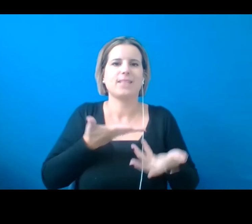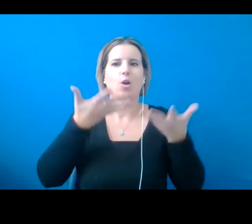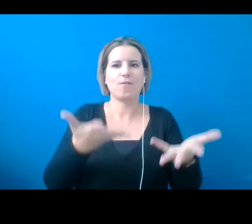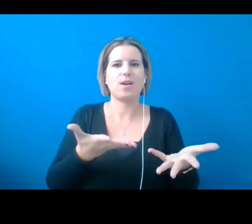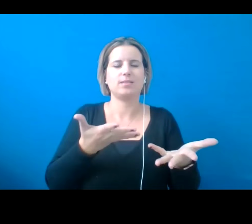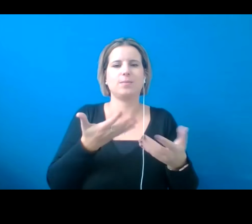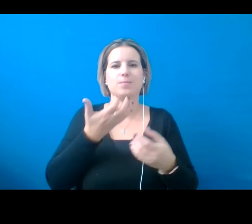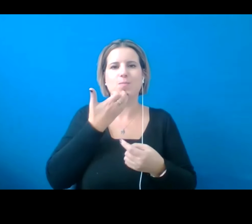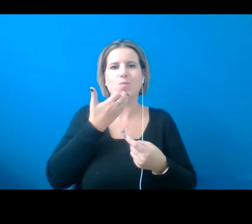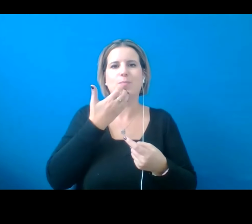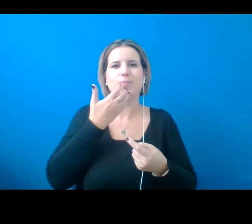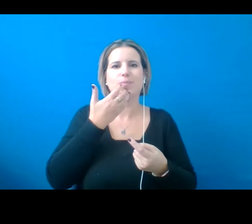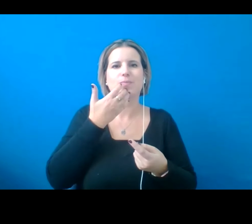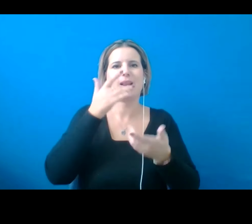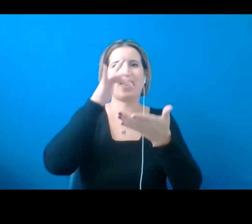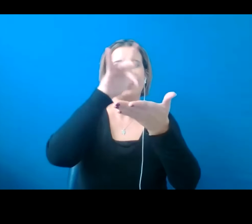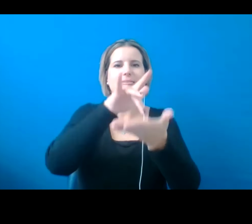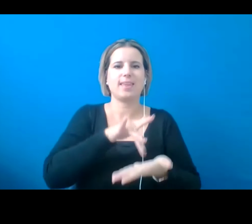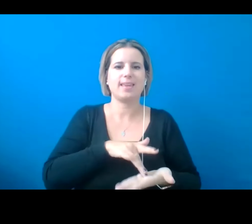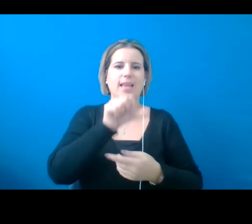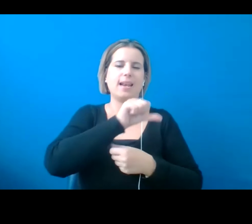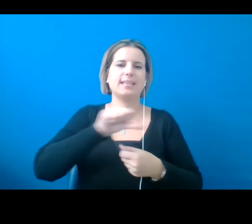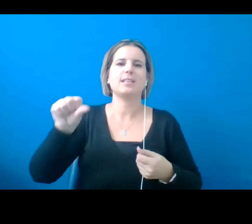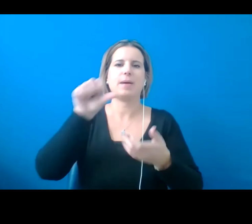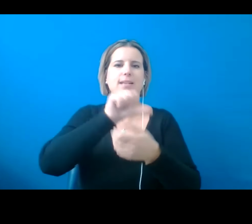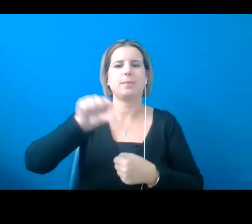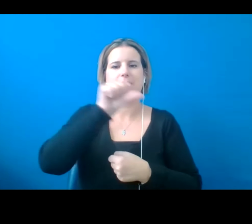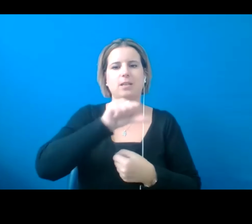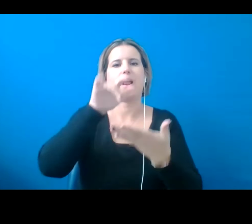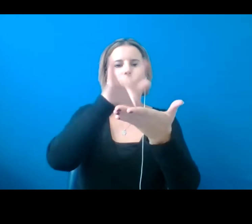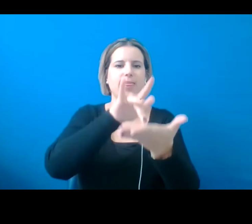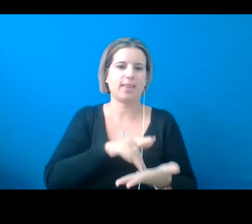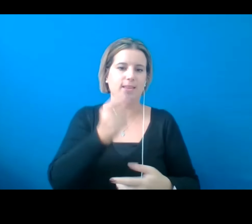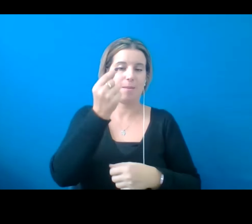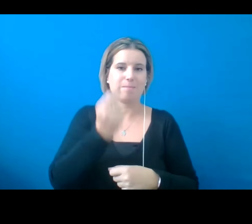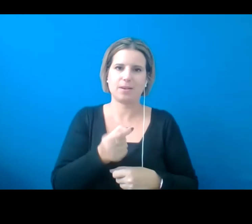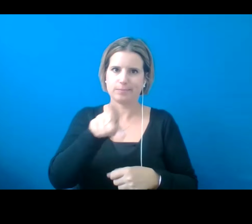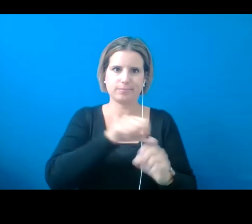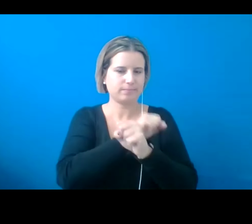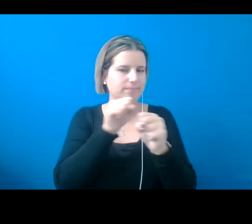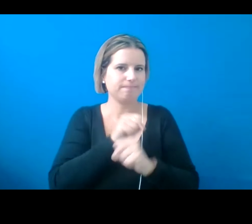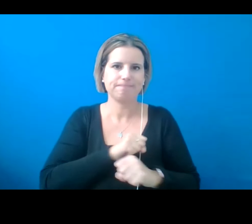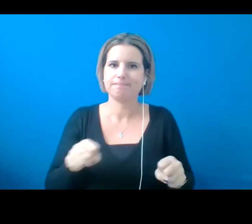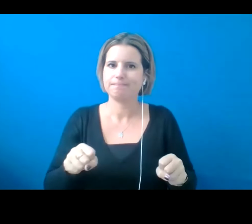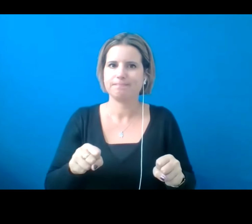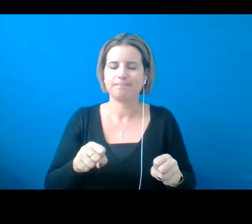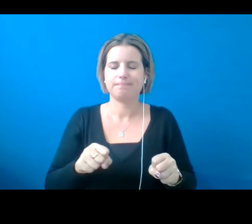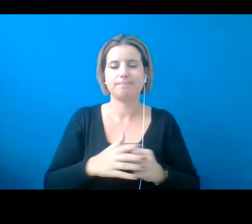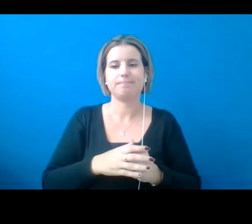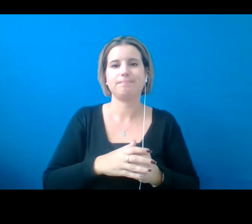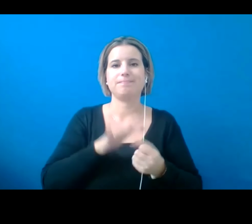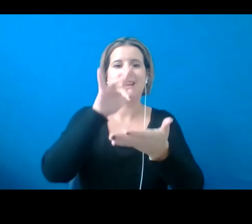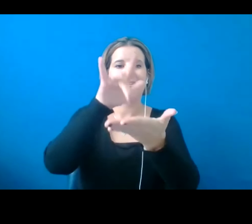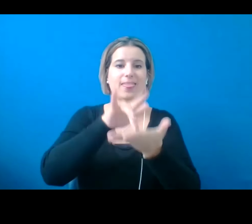citas al menos semanales con cada uno de los pacientes que llevamos pero eso es imposible entonces claro las citas